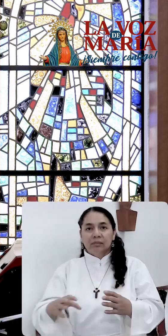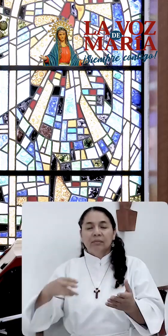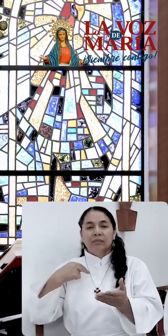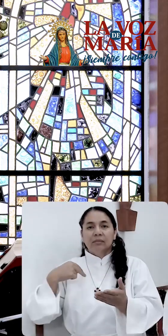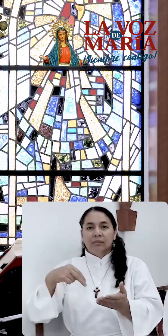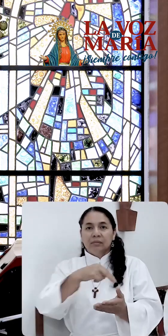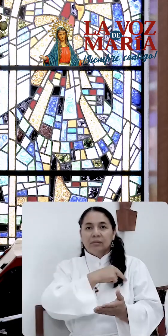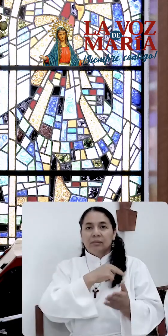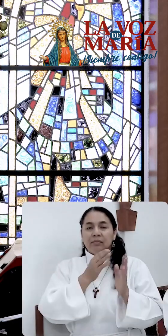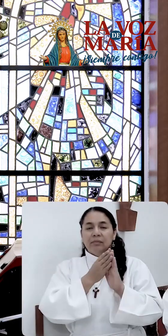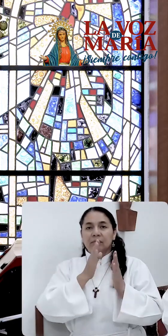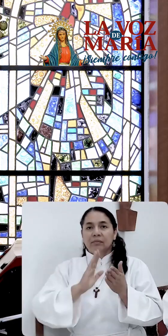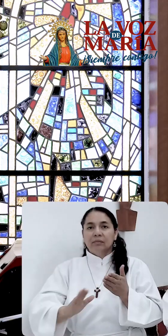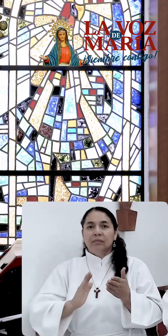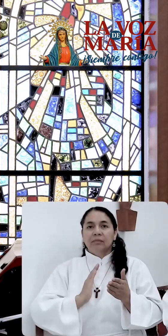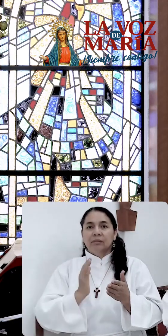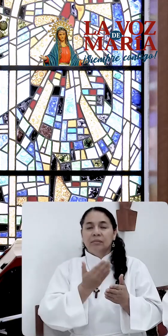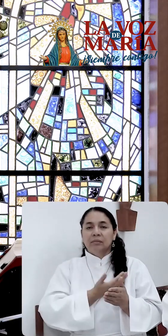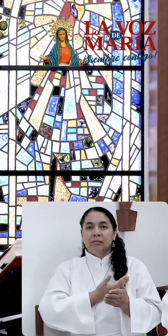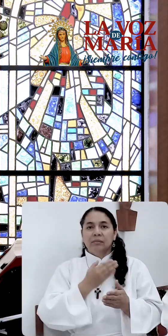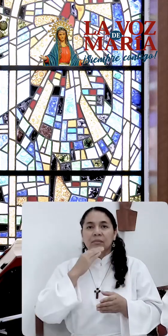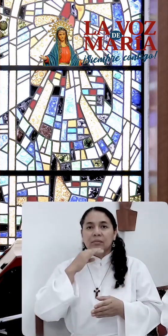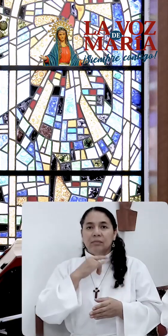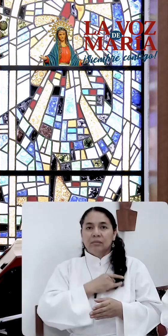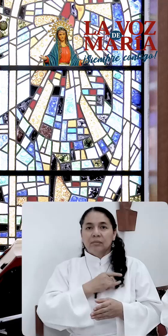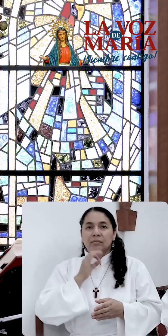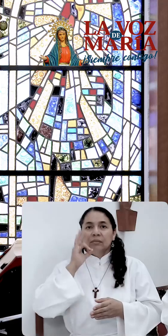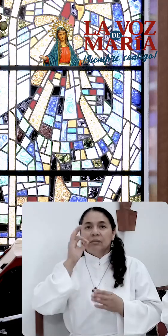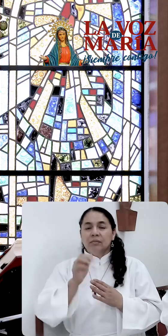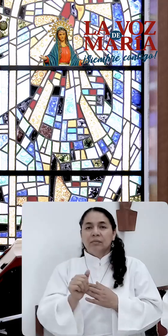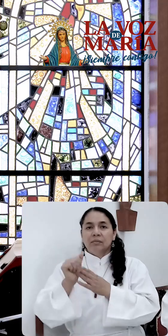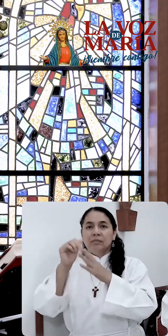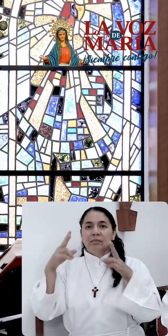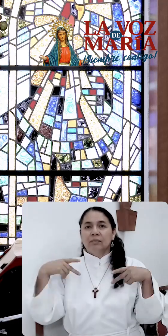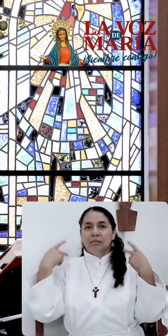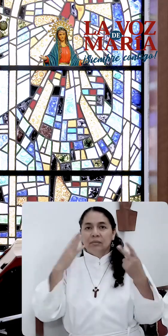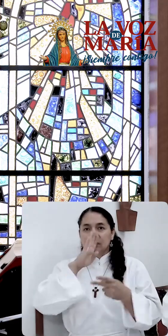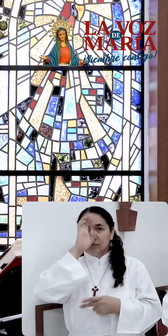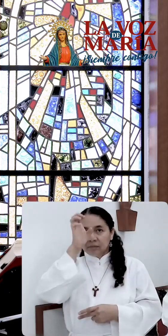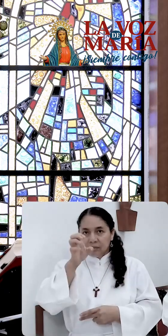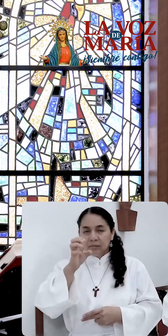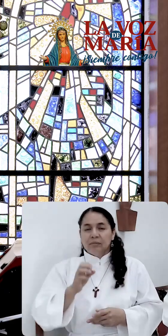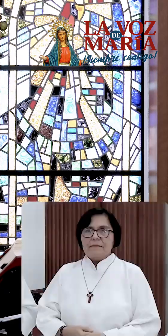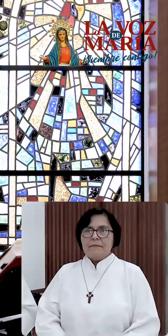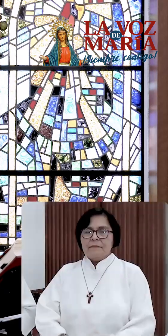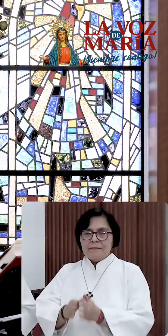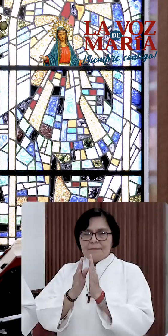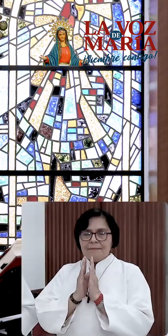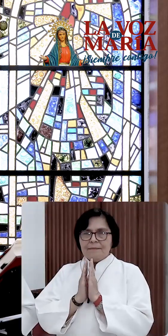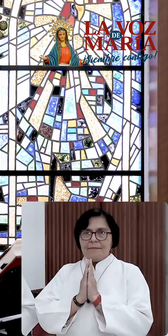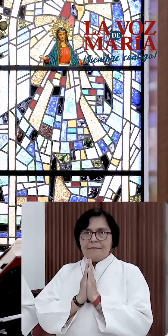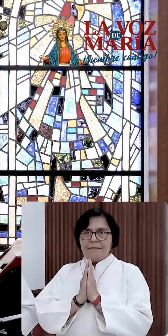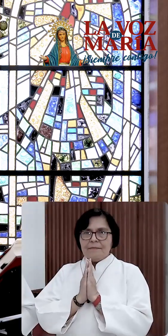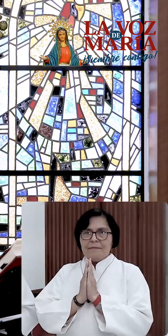tenga misericordia de nosotros, perdone nuestros pecados y nos lleve a la vida eterna.